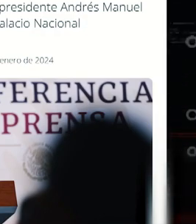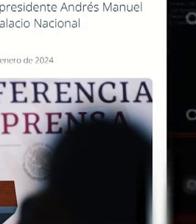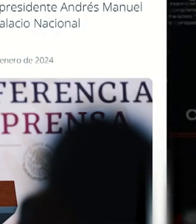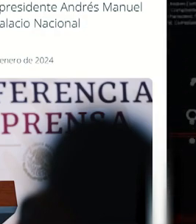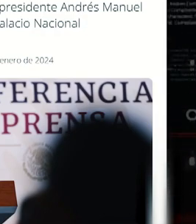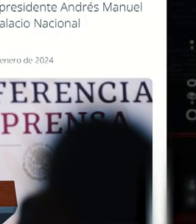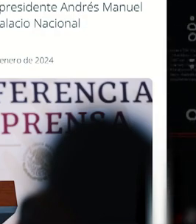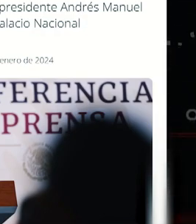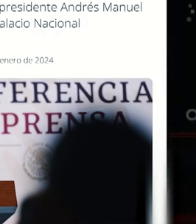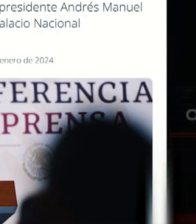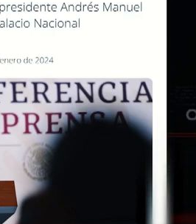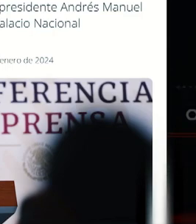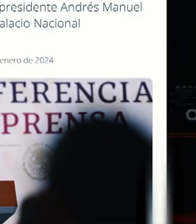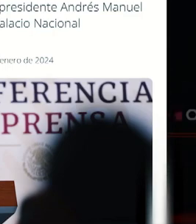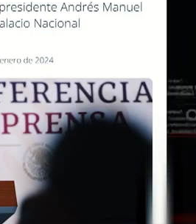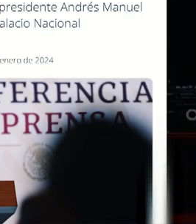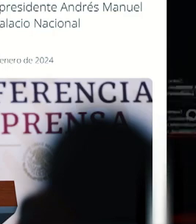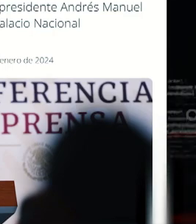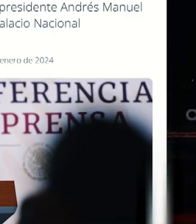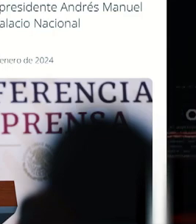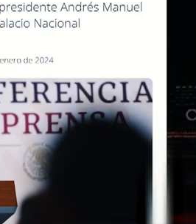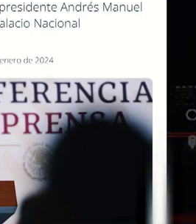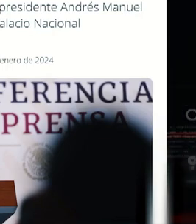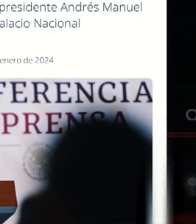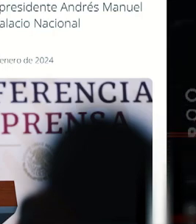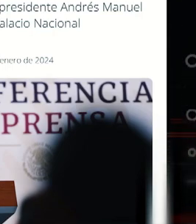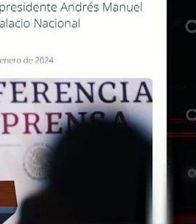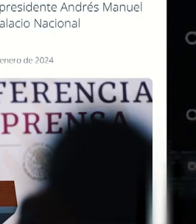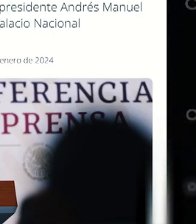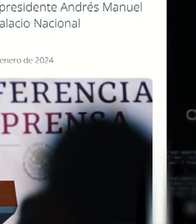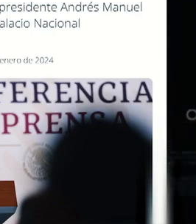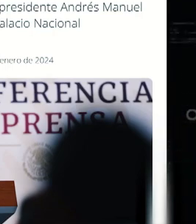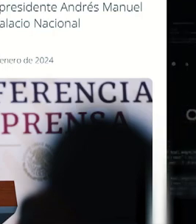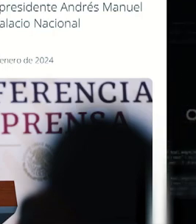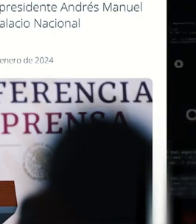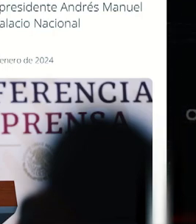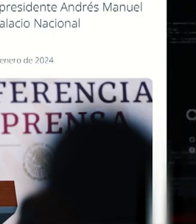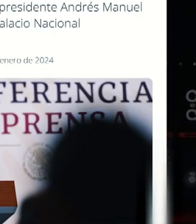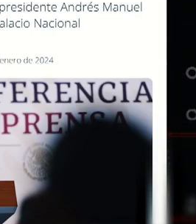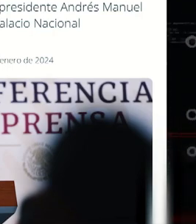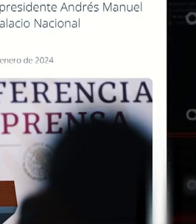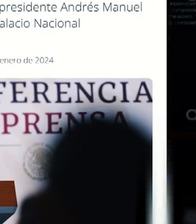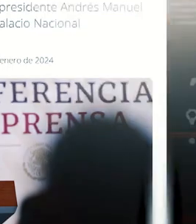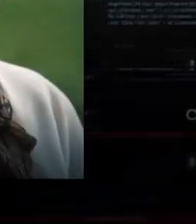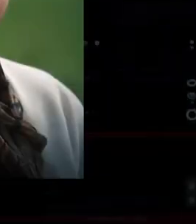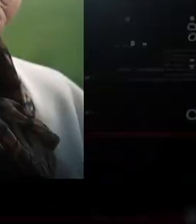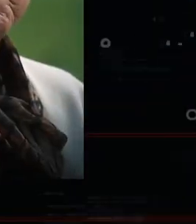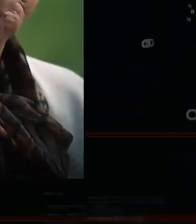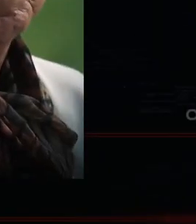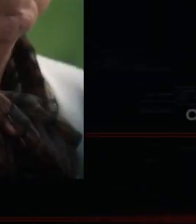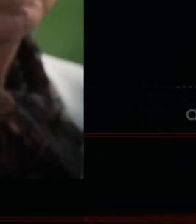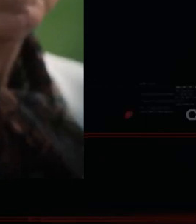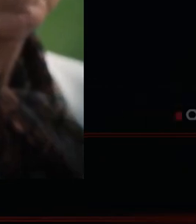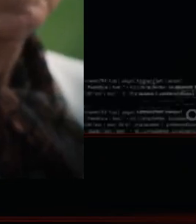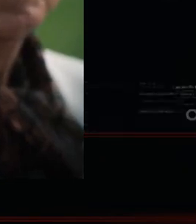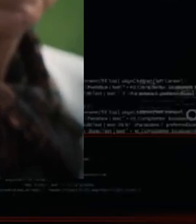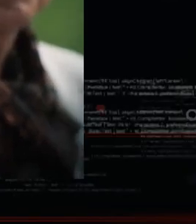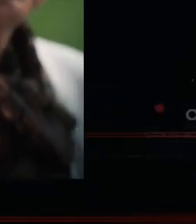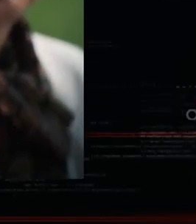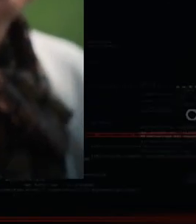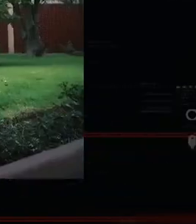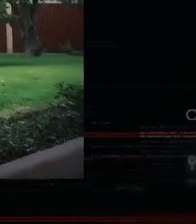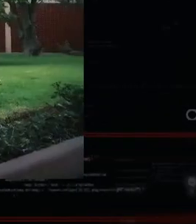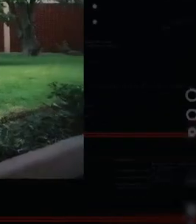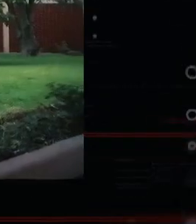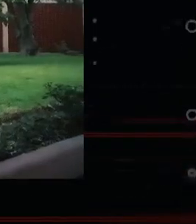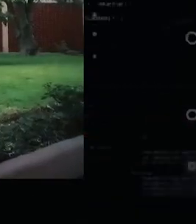la reforma de Ernesto Zedillo de 1997 o Ley del Sistema del Ahorro para el Retiro y la crisis de seguridad